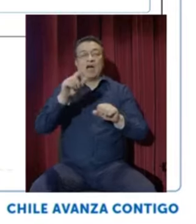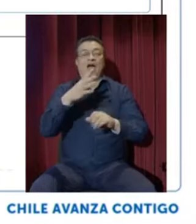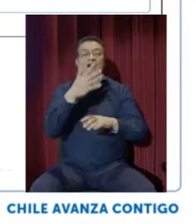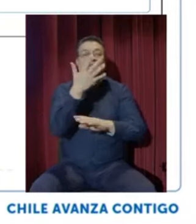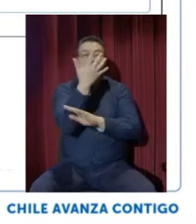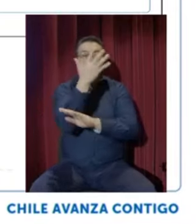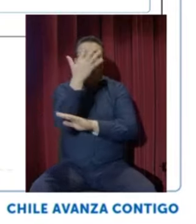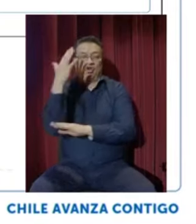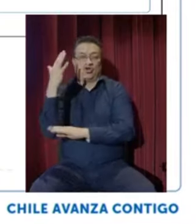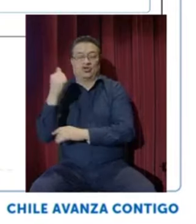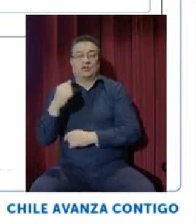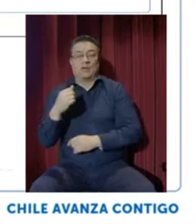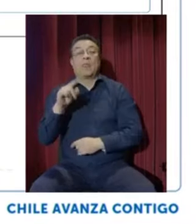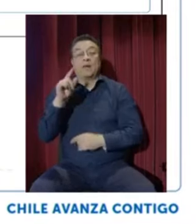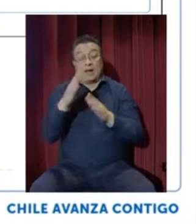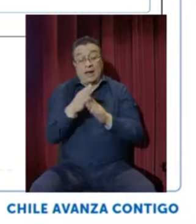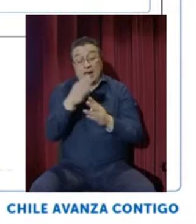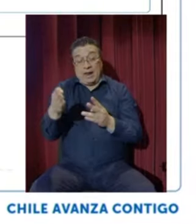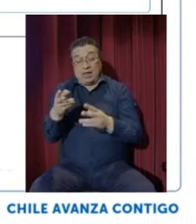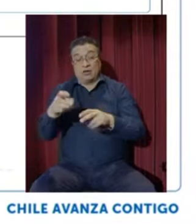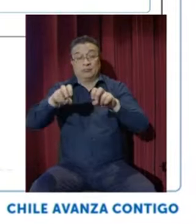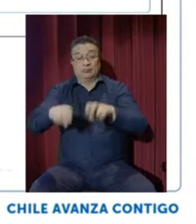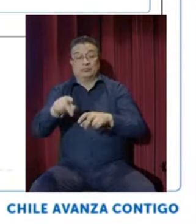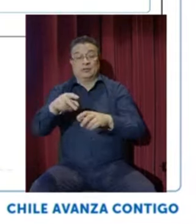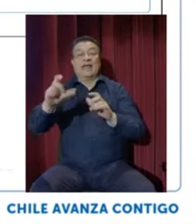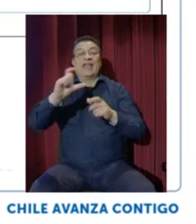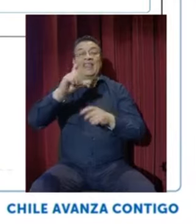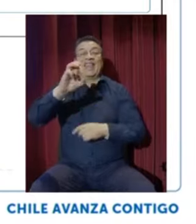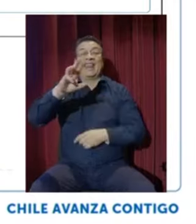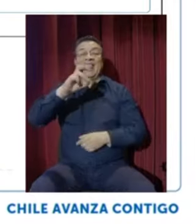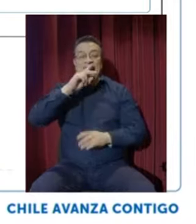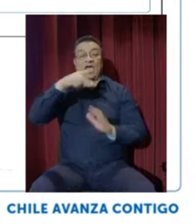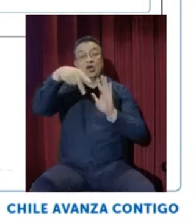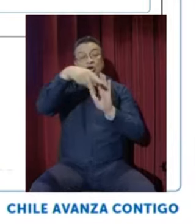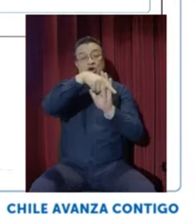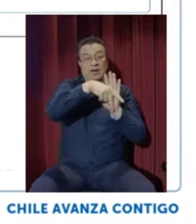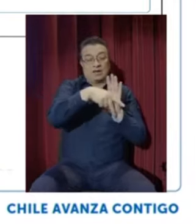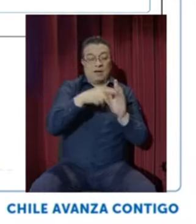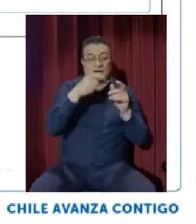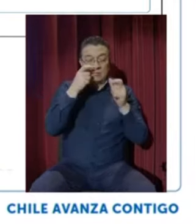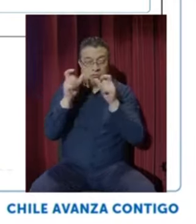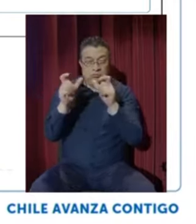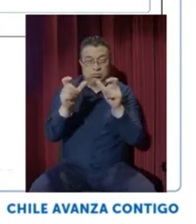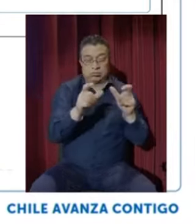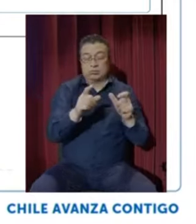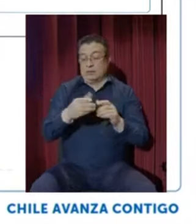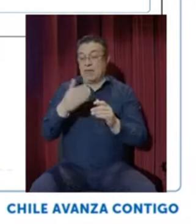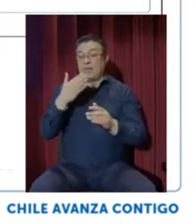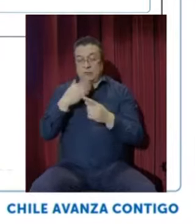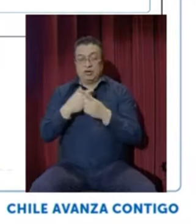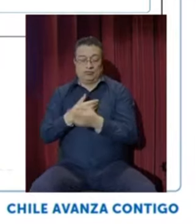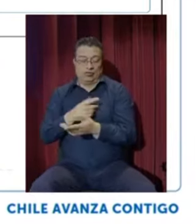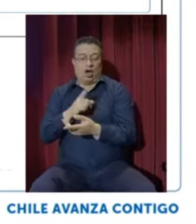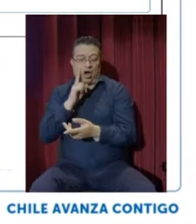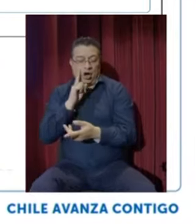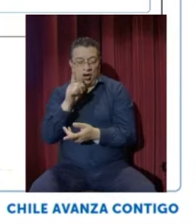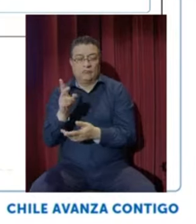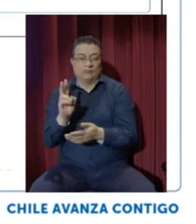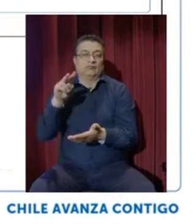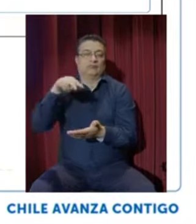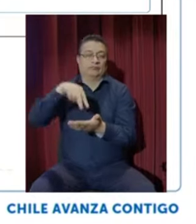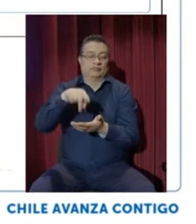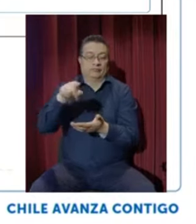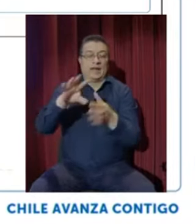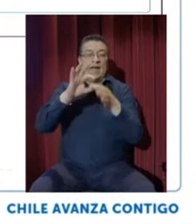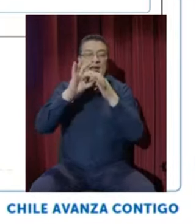a su lado está la gerenta de normativa y fiscalización Doña elque jus eh Muchísimas gracias también por